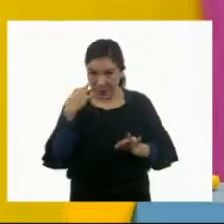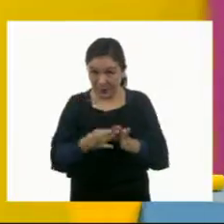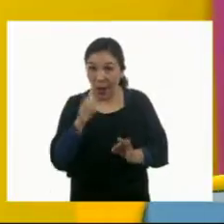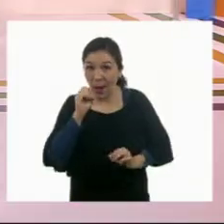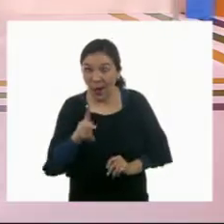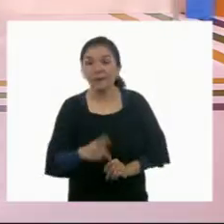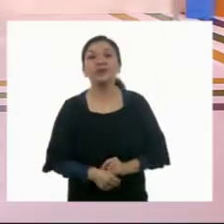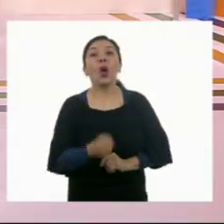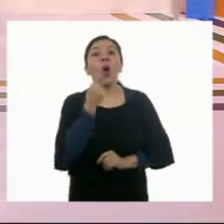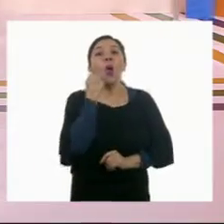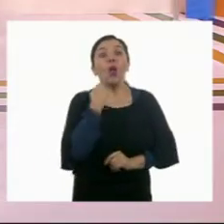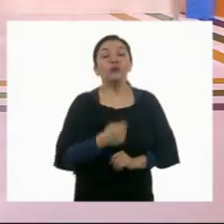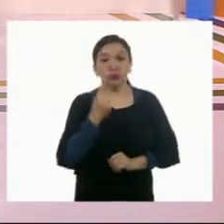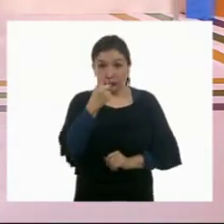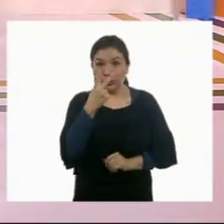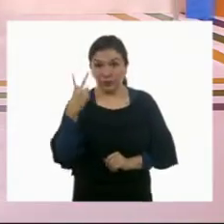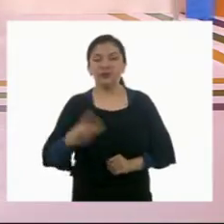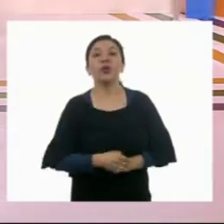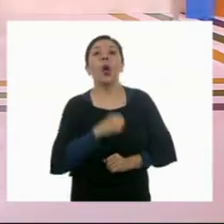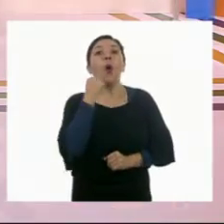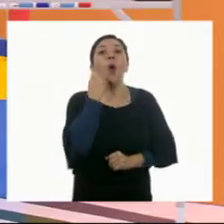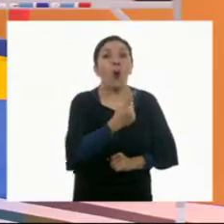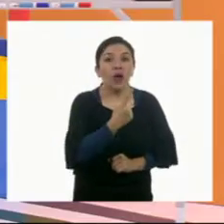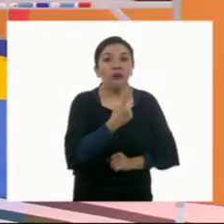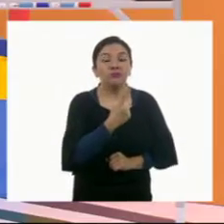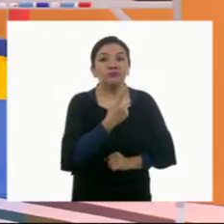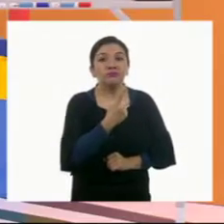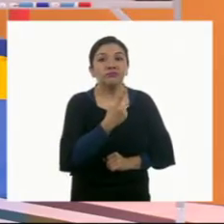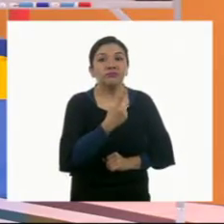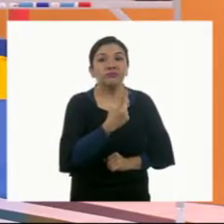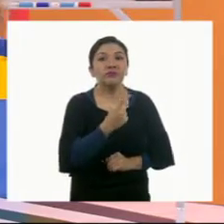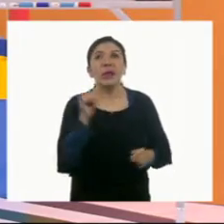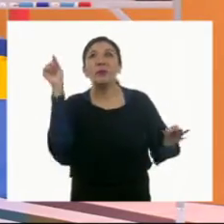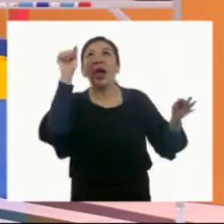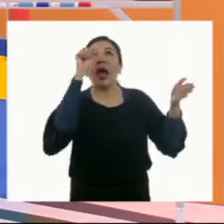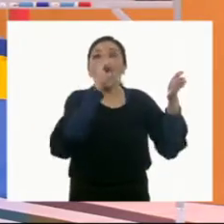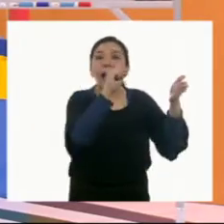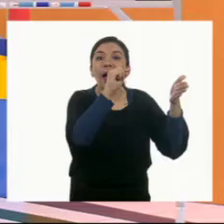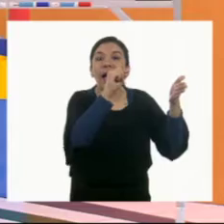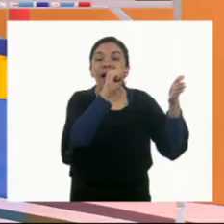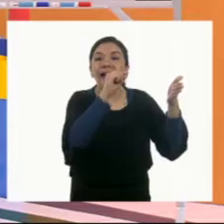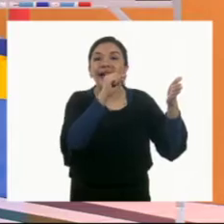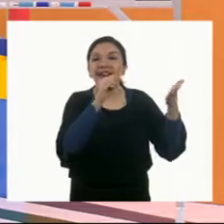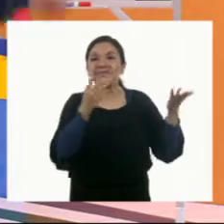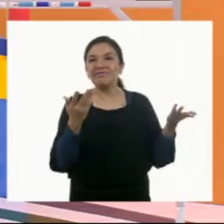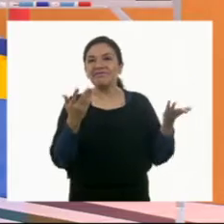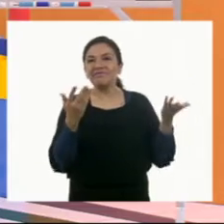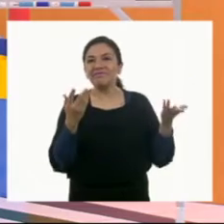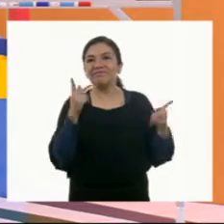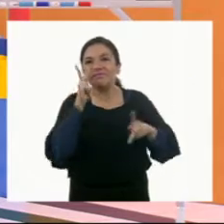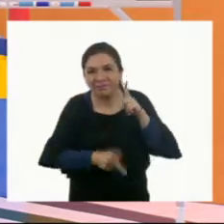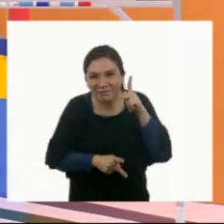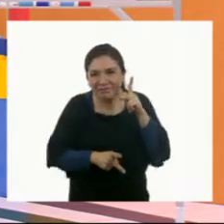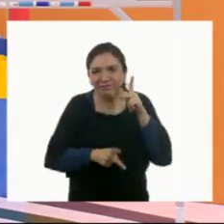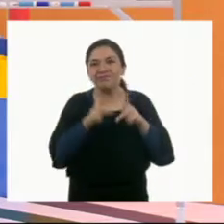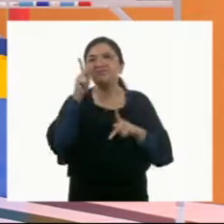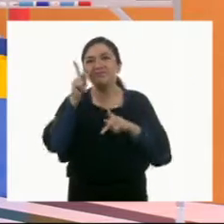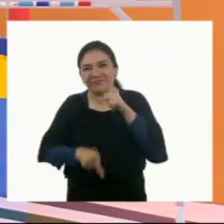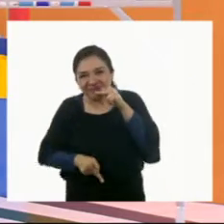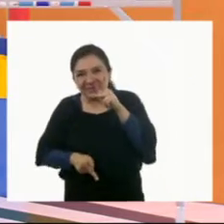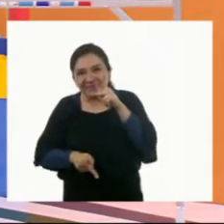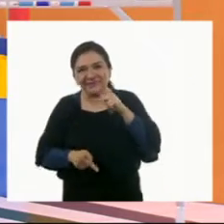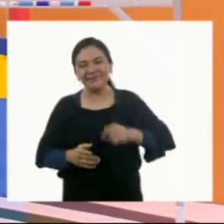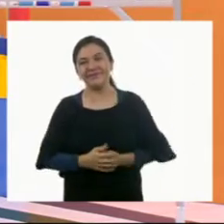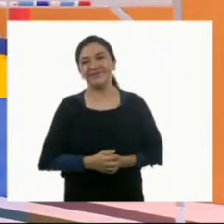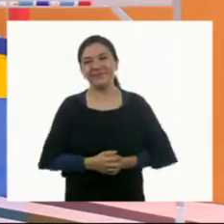Sí. Una, dos, tres. Una. Parada en la... En la... En